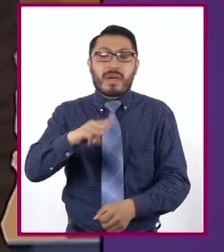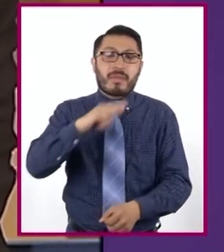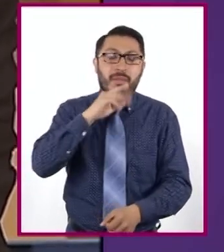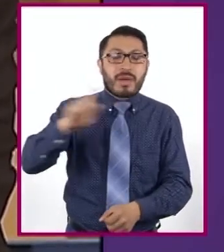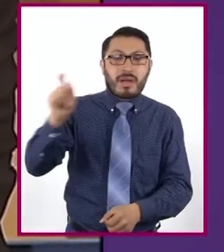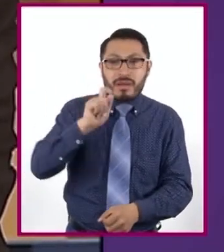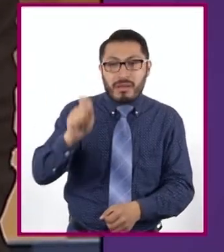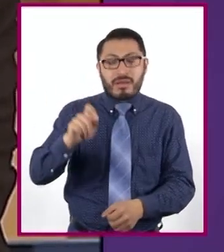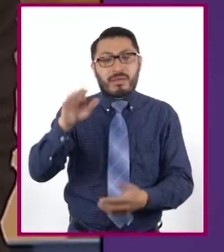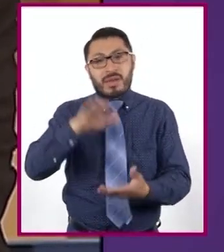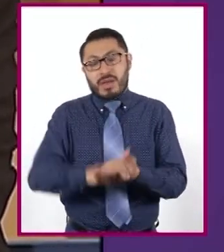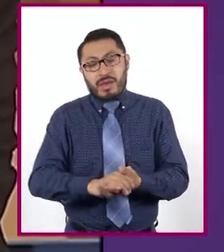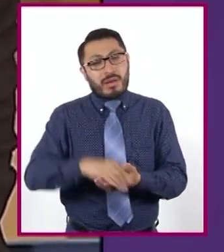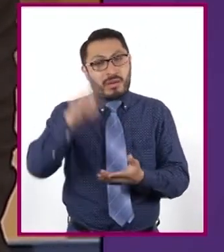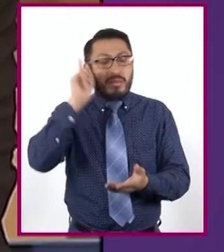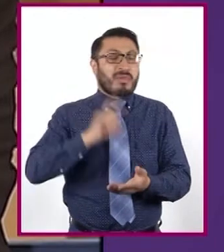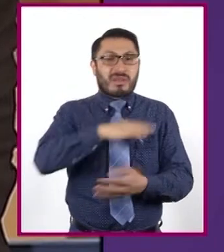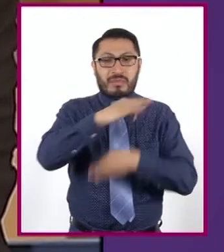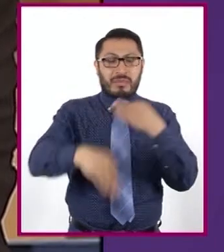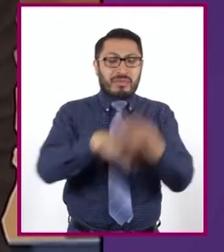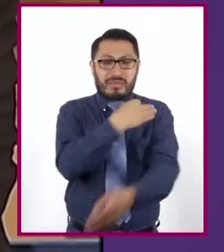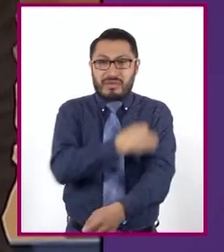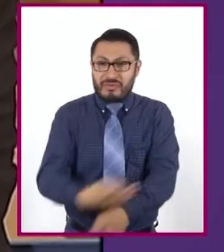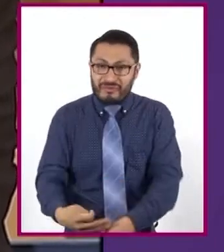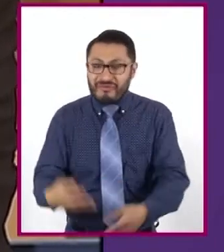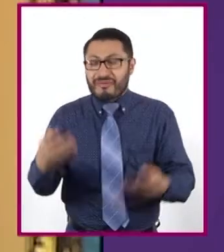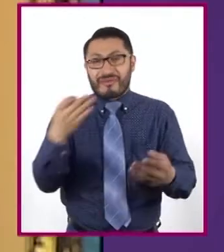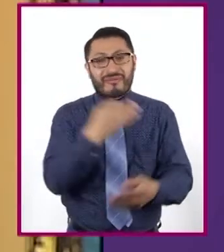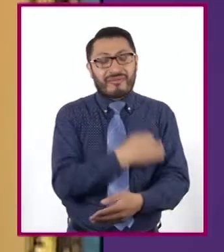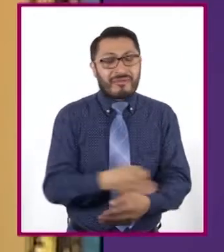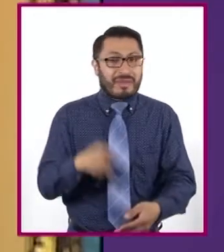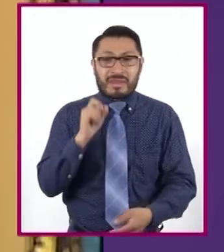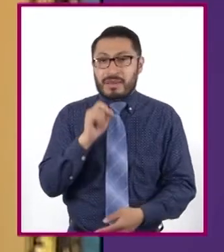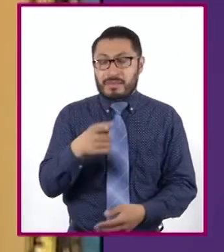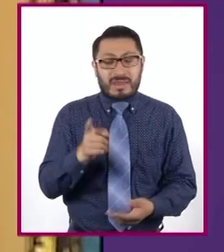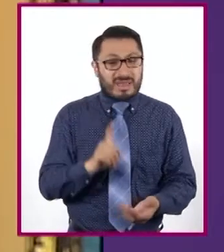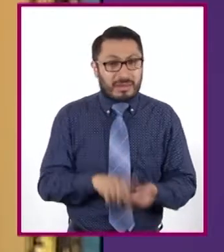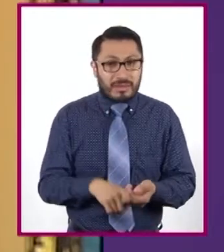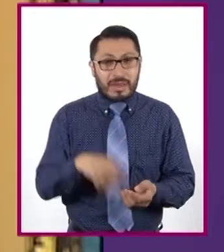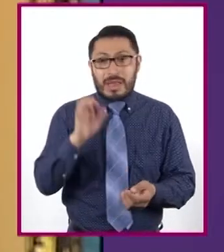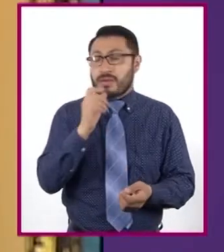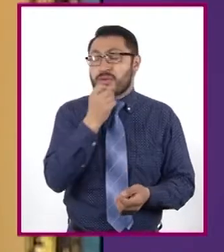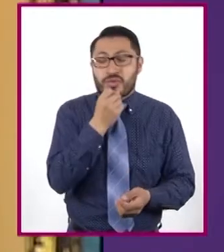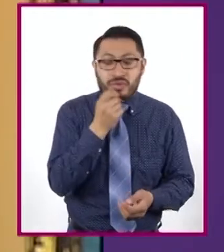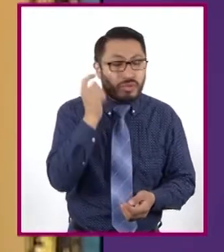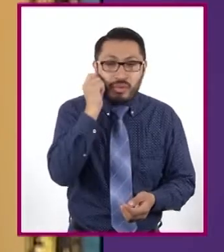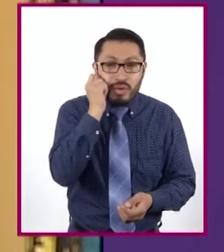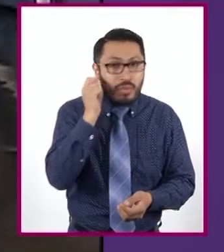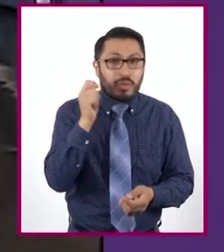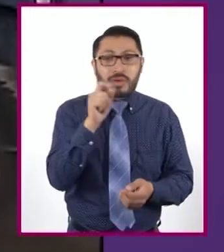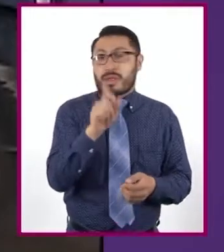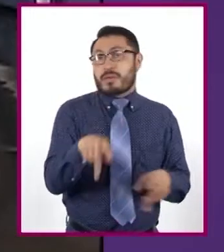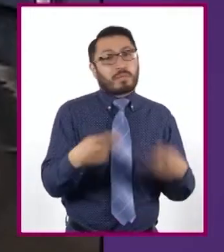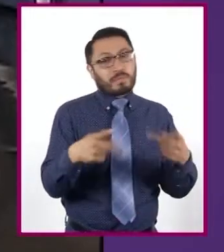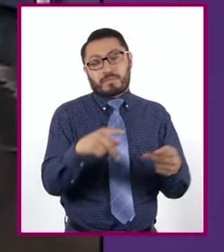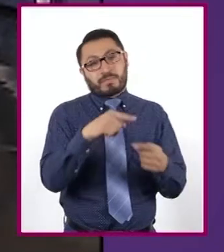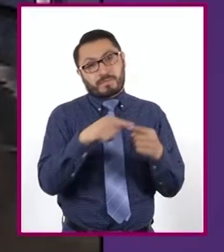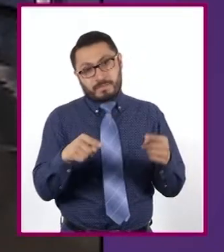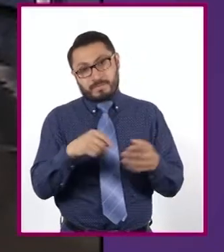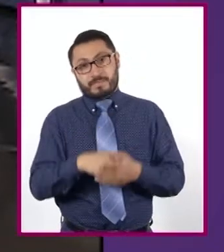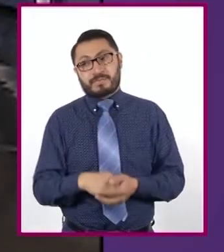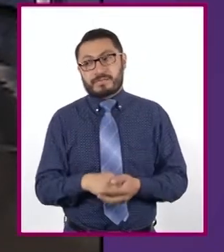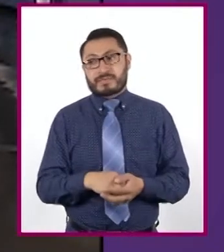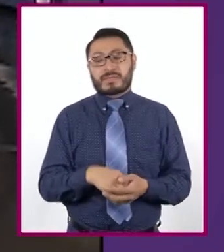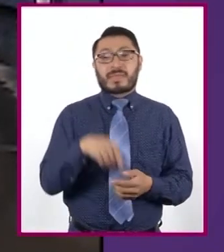esposa, toda la familia entra en este negocio, aunque ellos no estén justamente vendiendo drogas. Chicos, para ustedes,